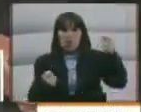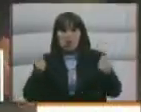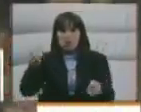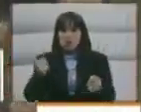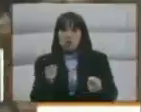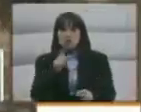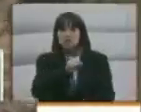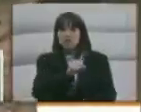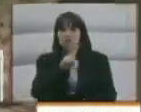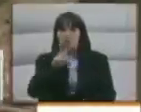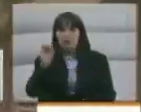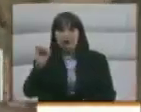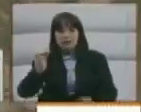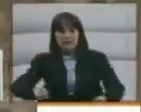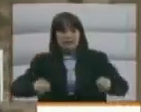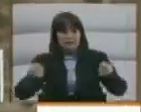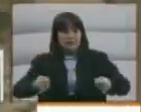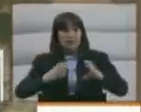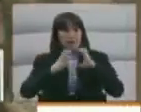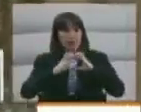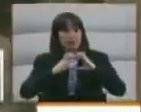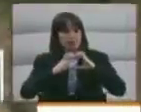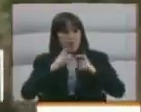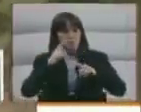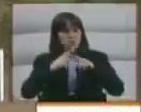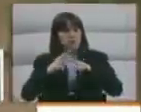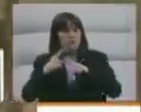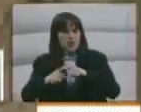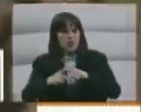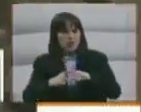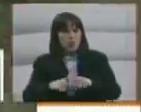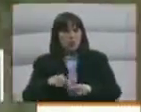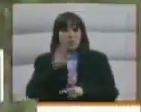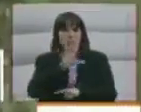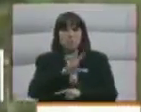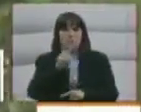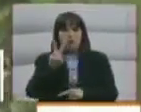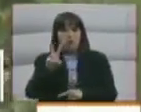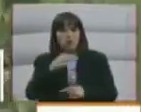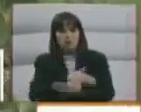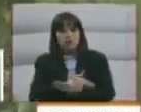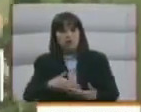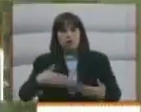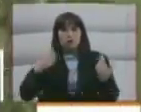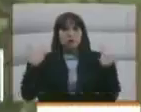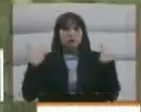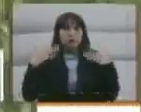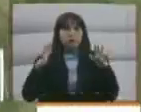cestas. Multiplicado por 52 millones. Serían